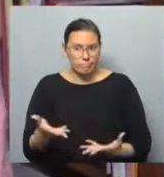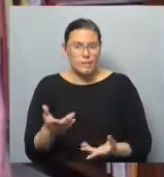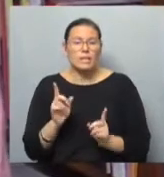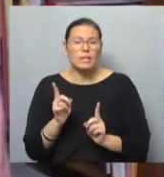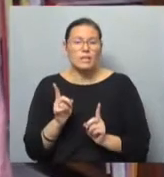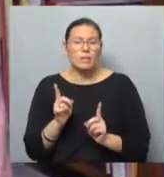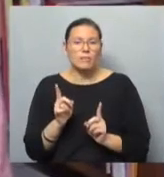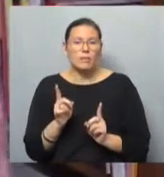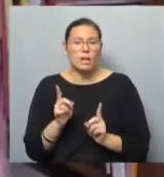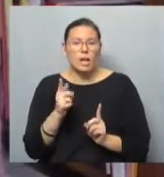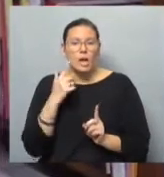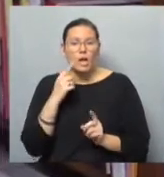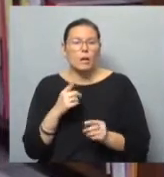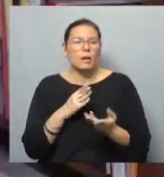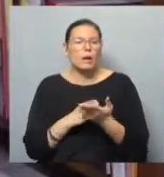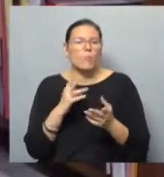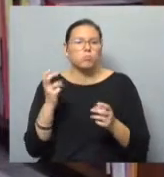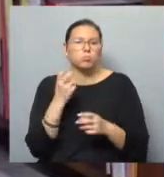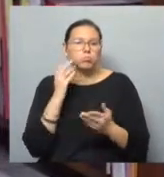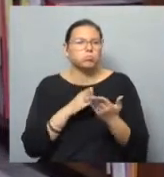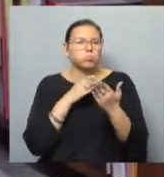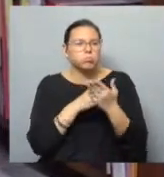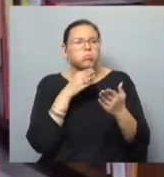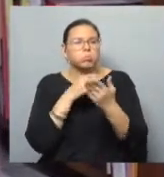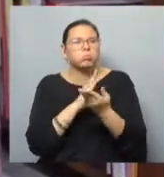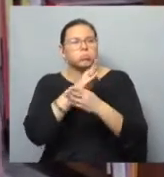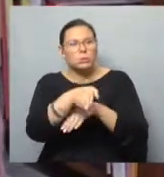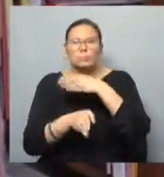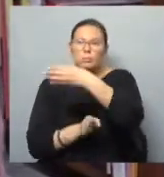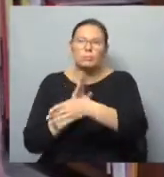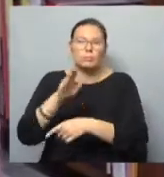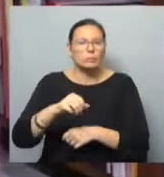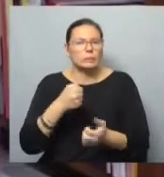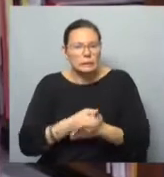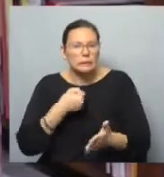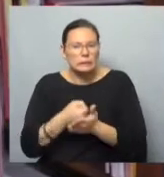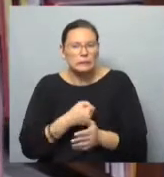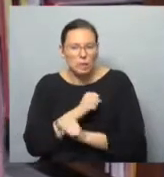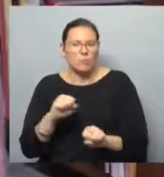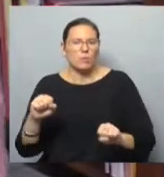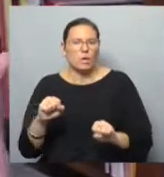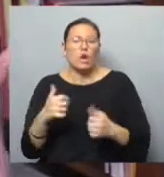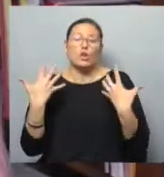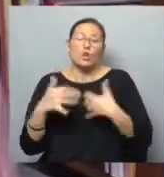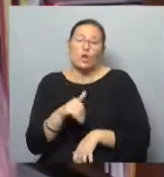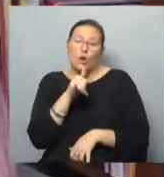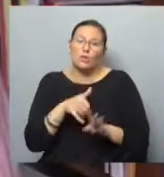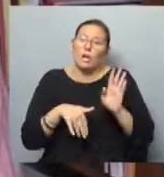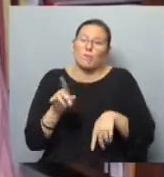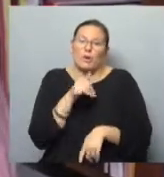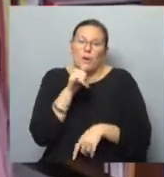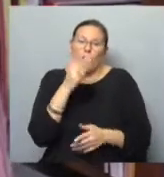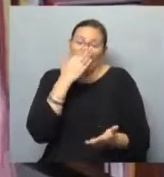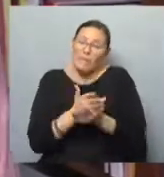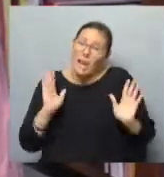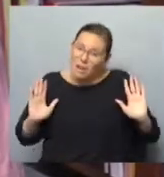que sortear innumerables barreras para lograrlo. No quiero decir nada más porque no voy a contar el